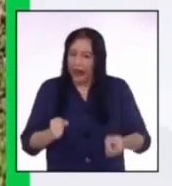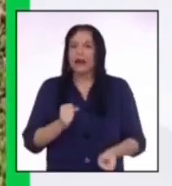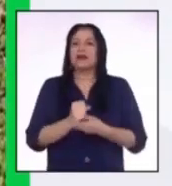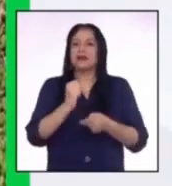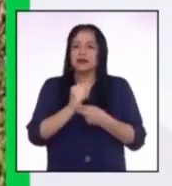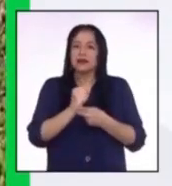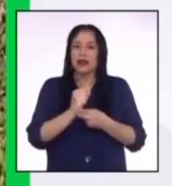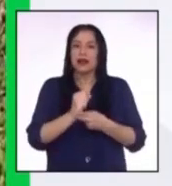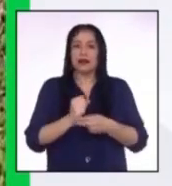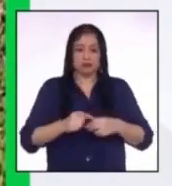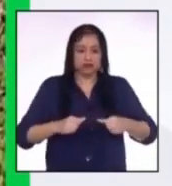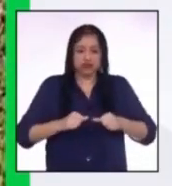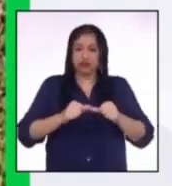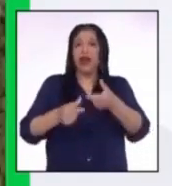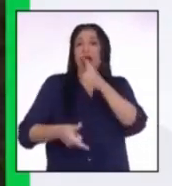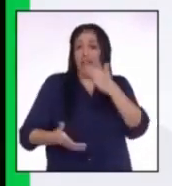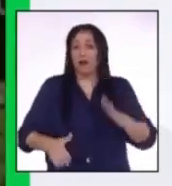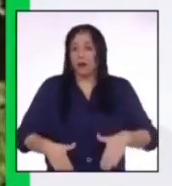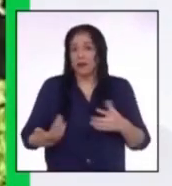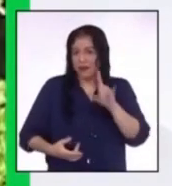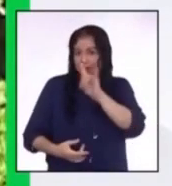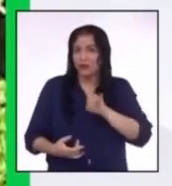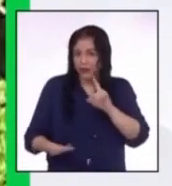disponibilidad del agua